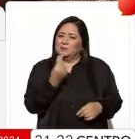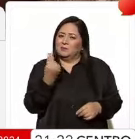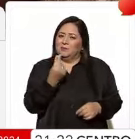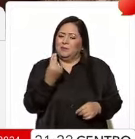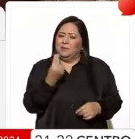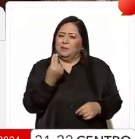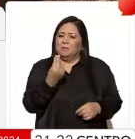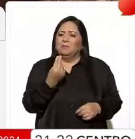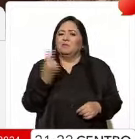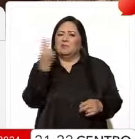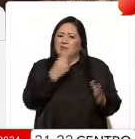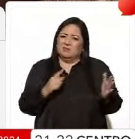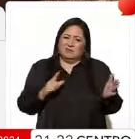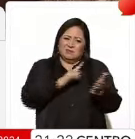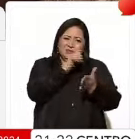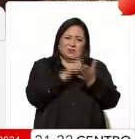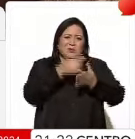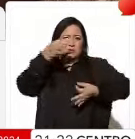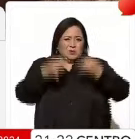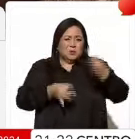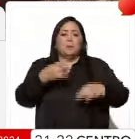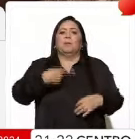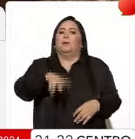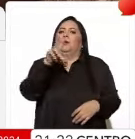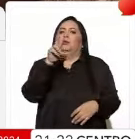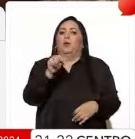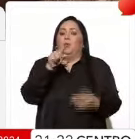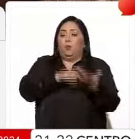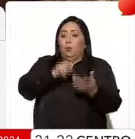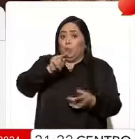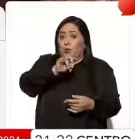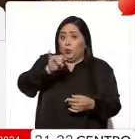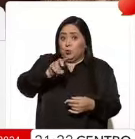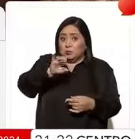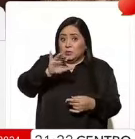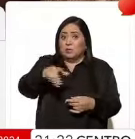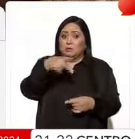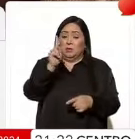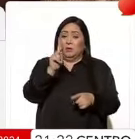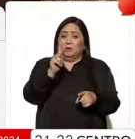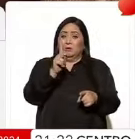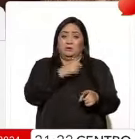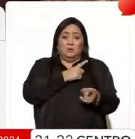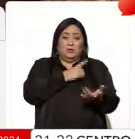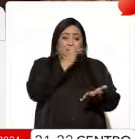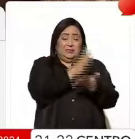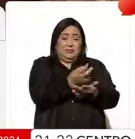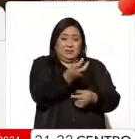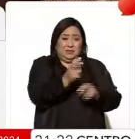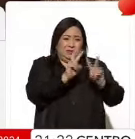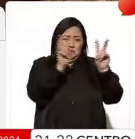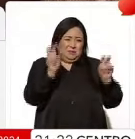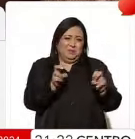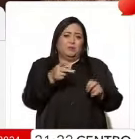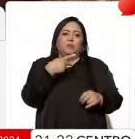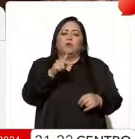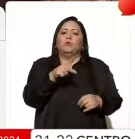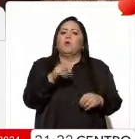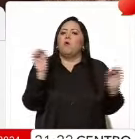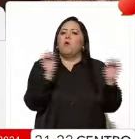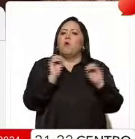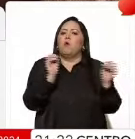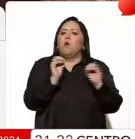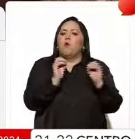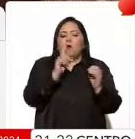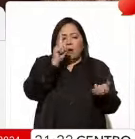de reformar el sistema de justicia, pero no del Poder Judicial y no particularmente de entrarle a estos temas, como que no acusaron